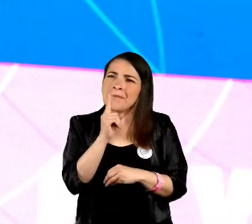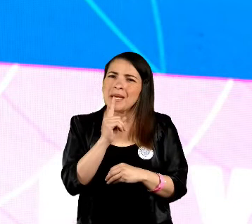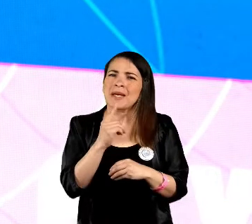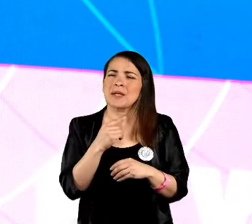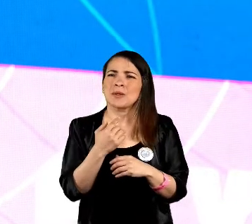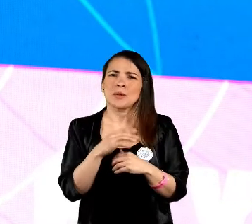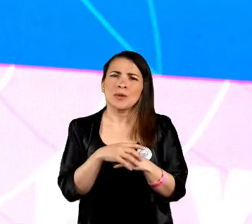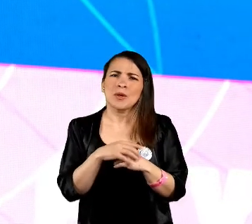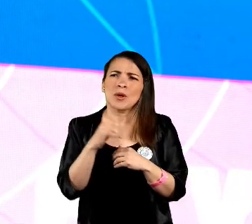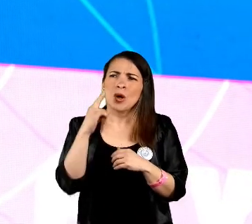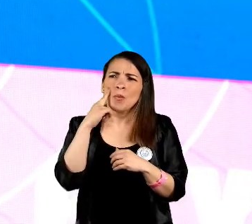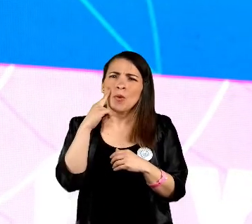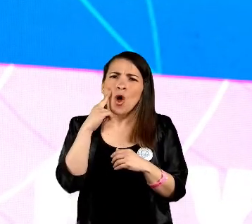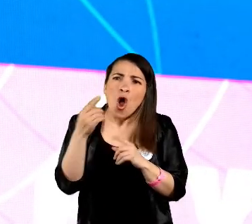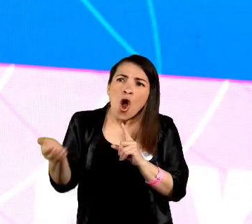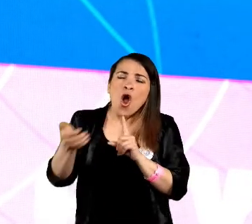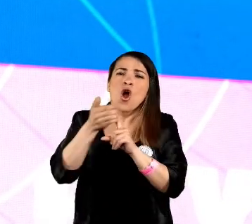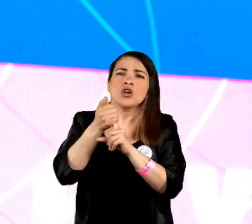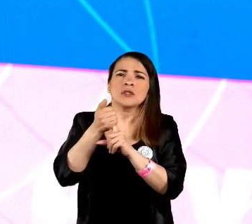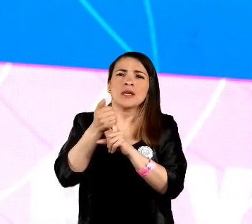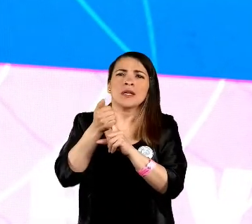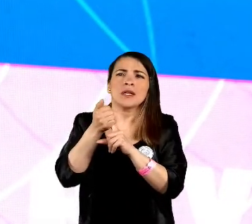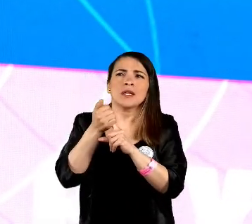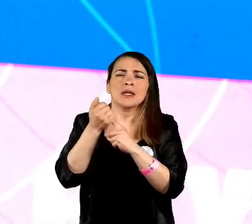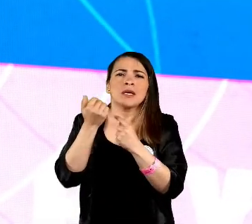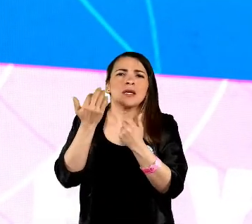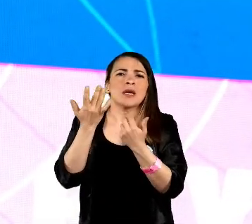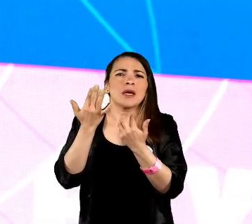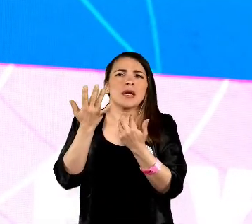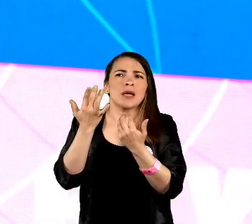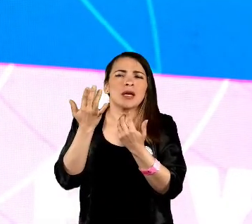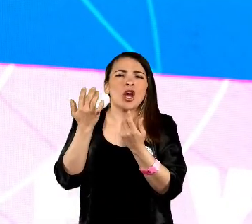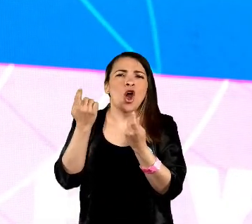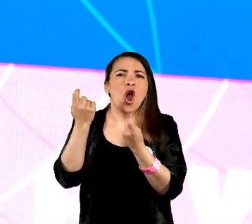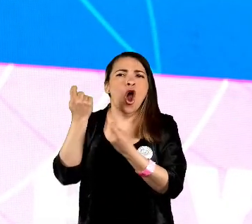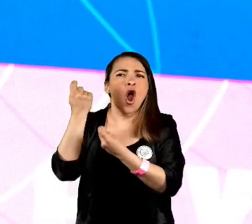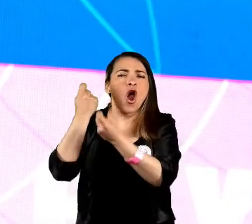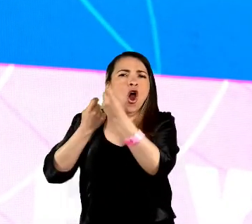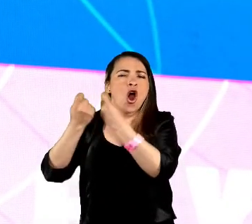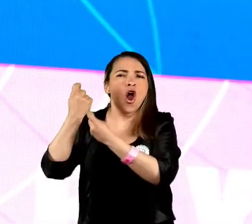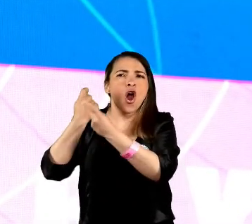comercialización por el tema educativo que nos puedes recomendar